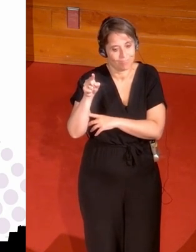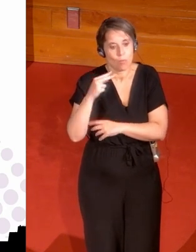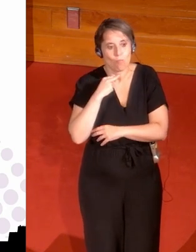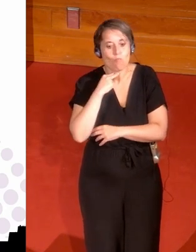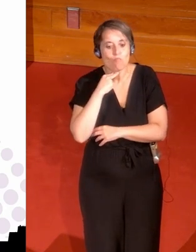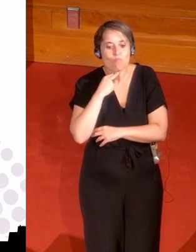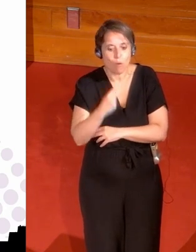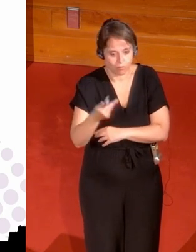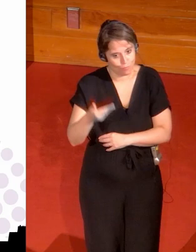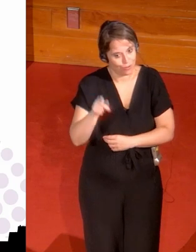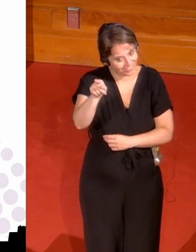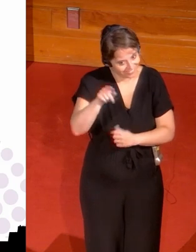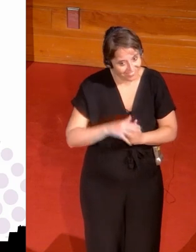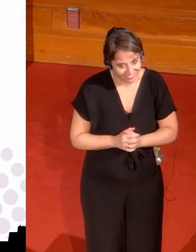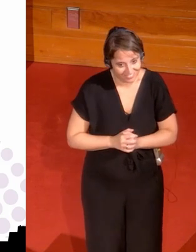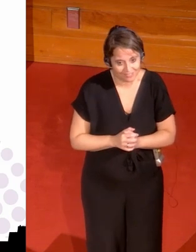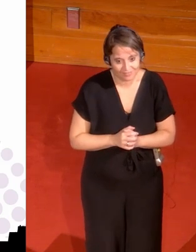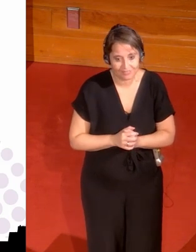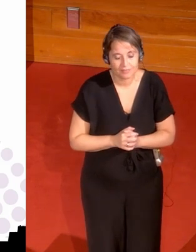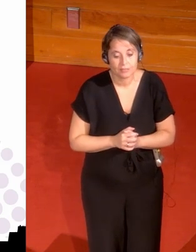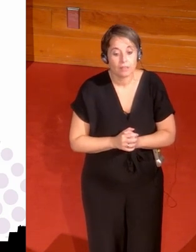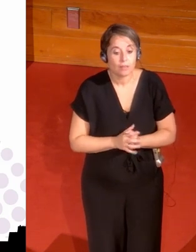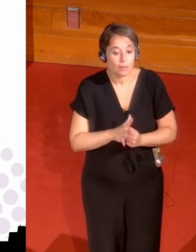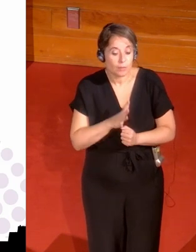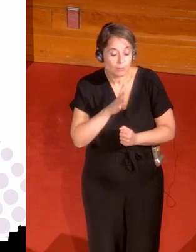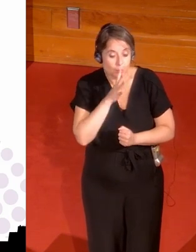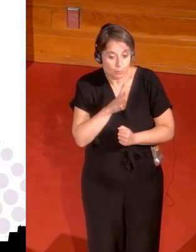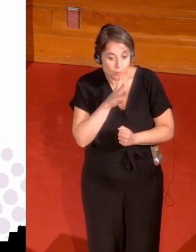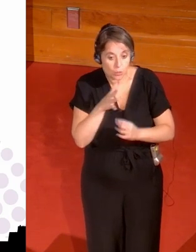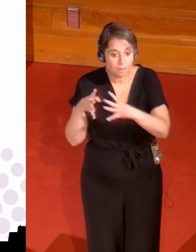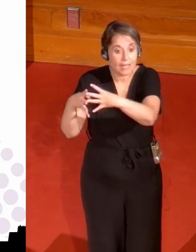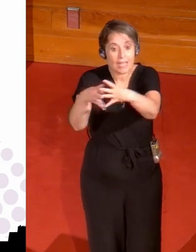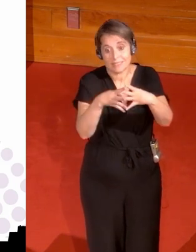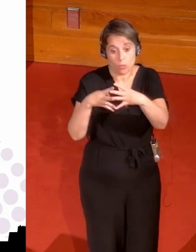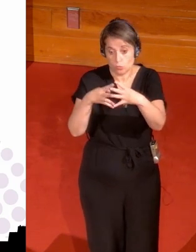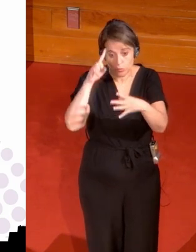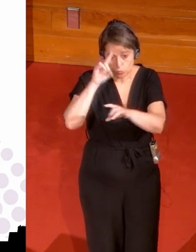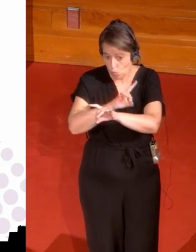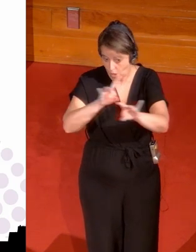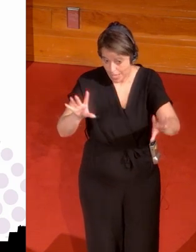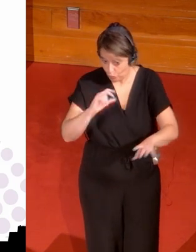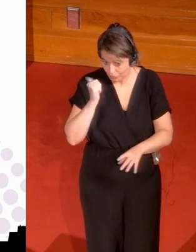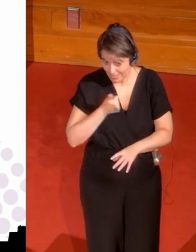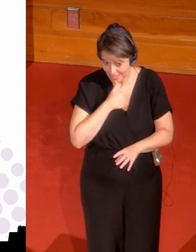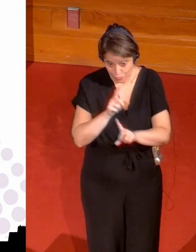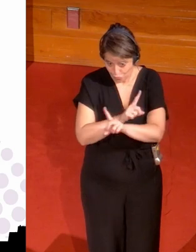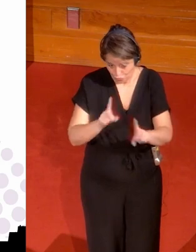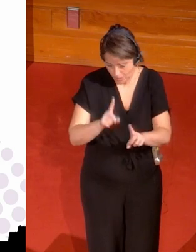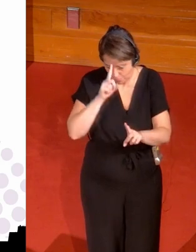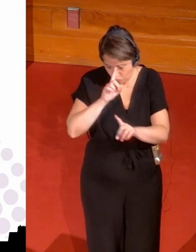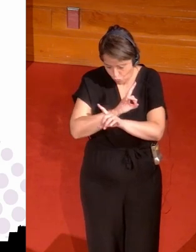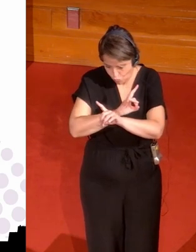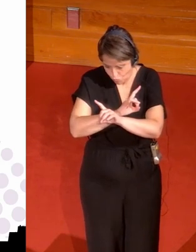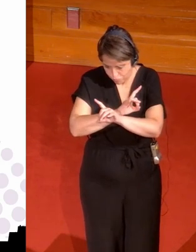decir eh Por una parte Estados Unidos no es ningún secreto y y es obvio